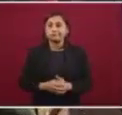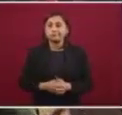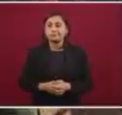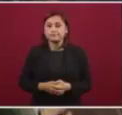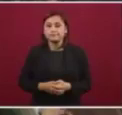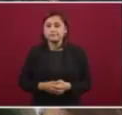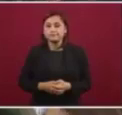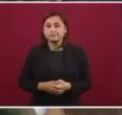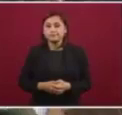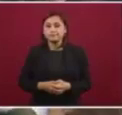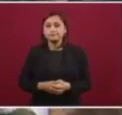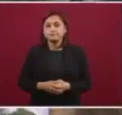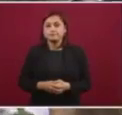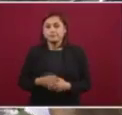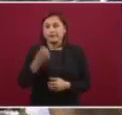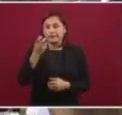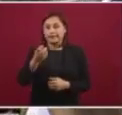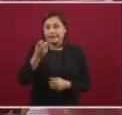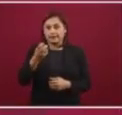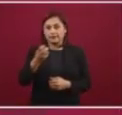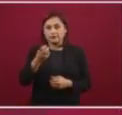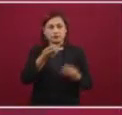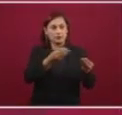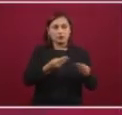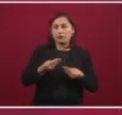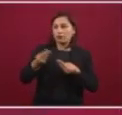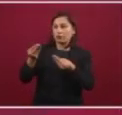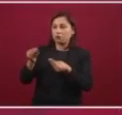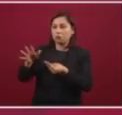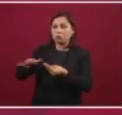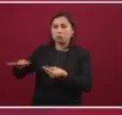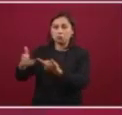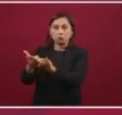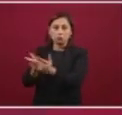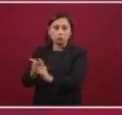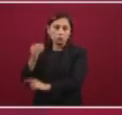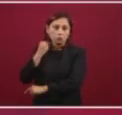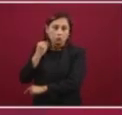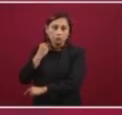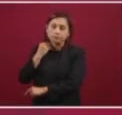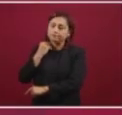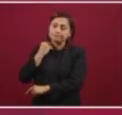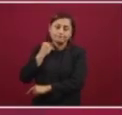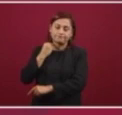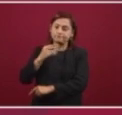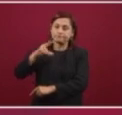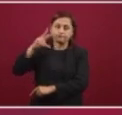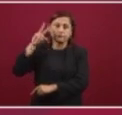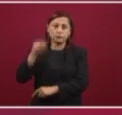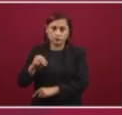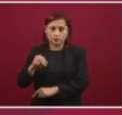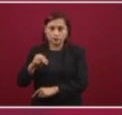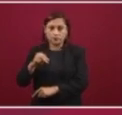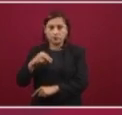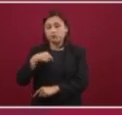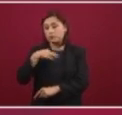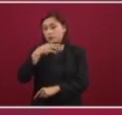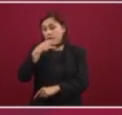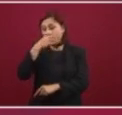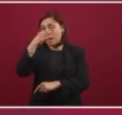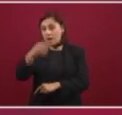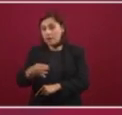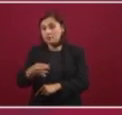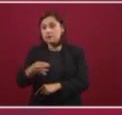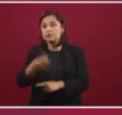Ya no se va a despojar, a desalojar a ningún